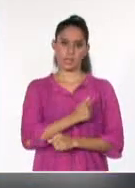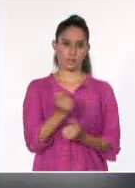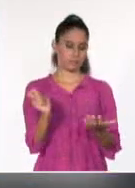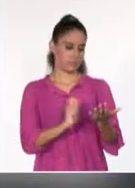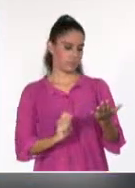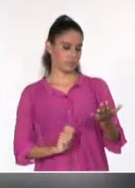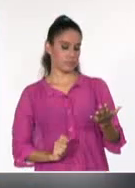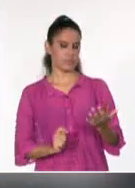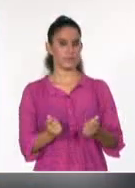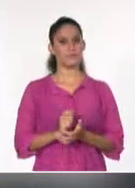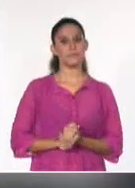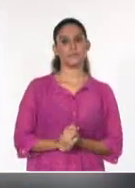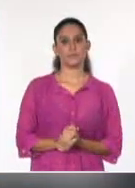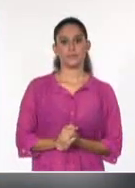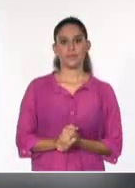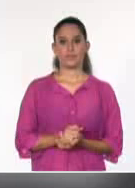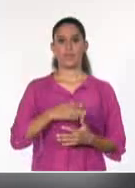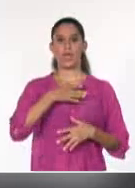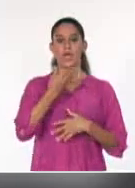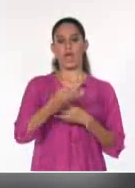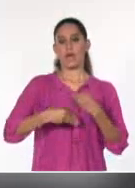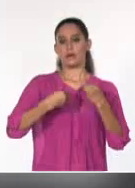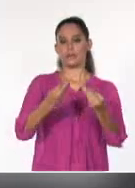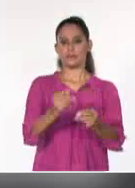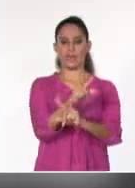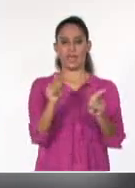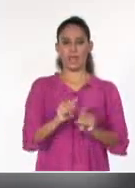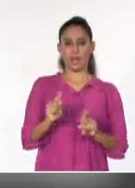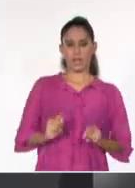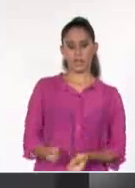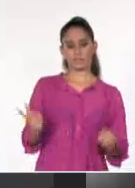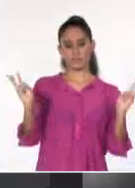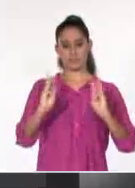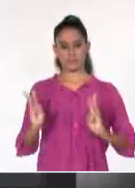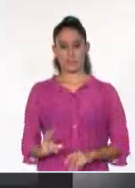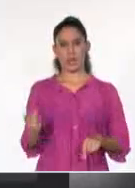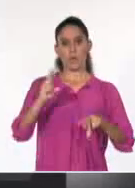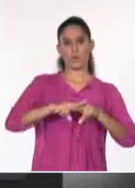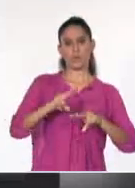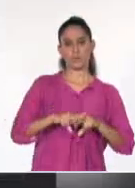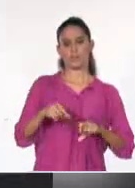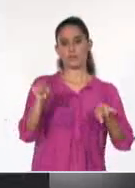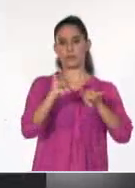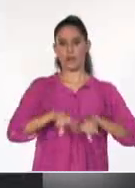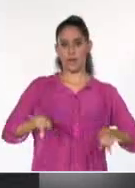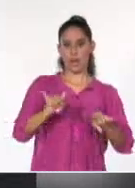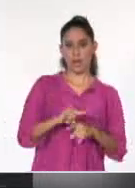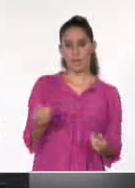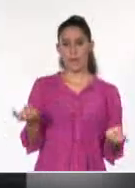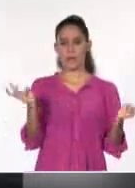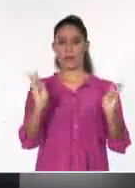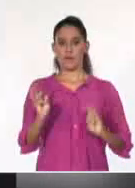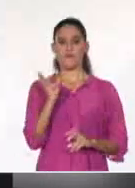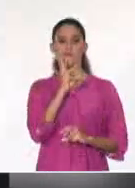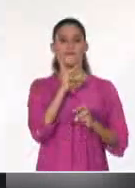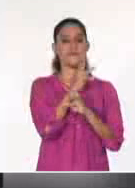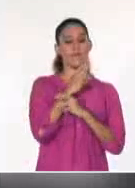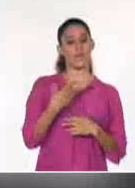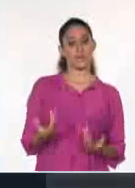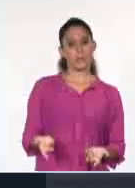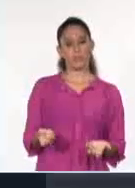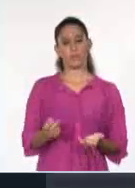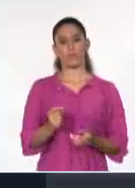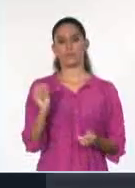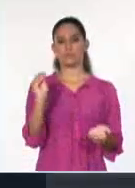a la convocatoria, la Universidad de La Habana ha publicado en su sitio web, en su perfil de Facebook y en su canal de Telegram los